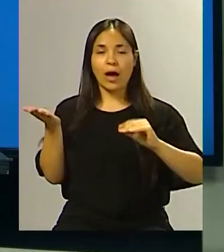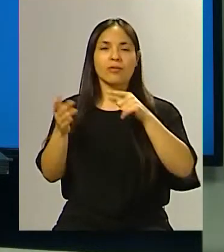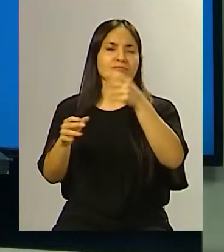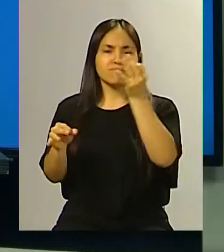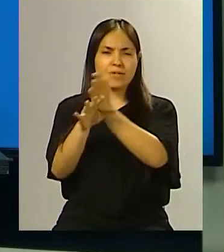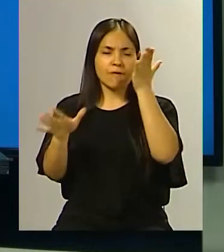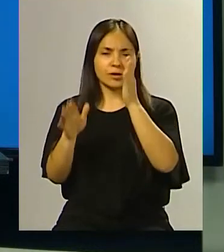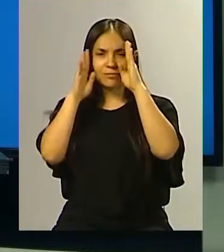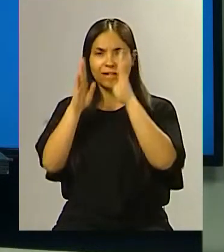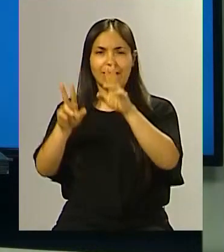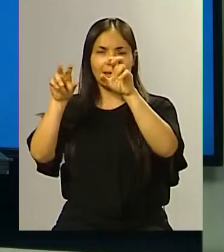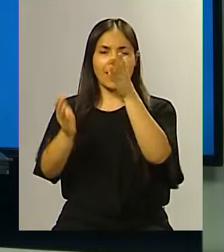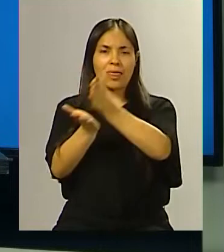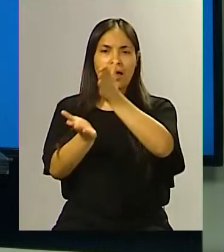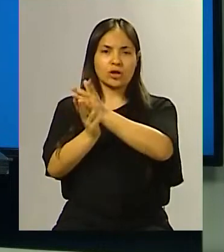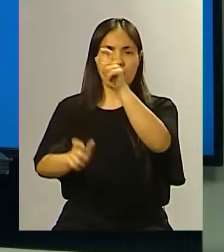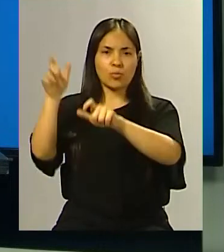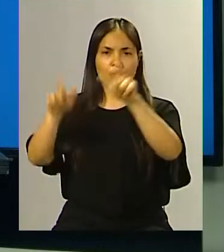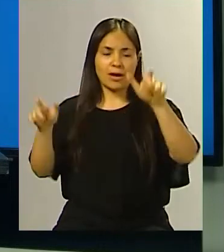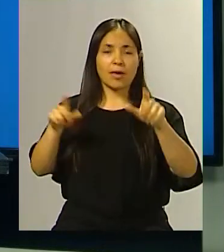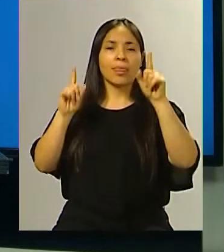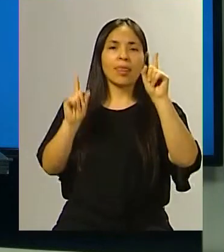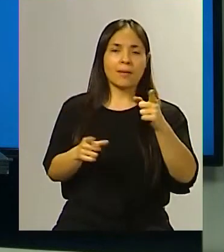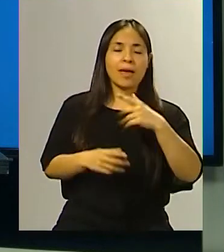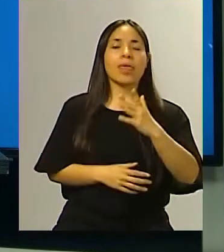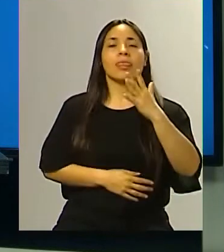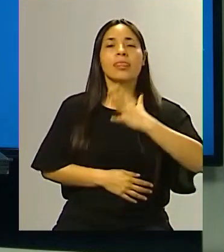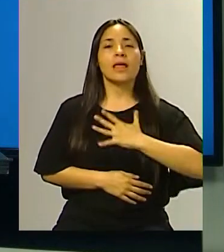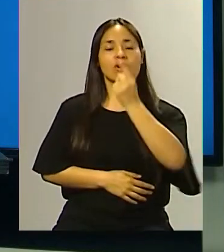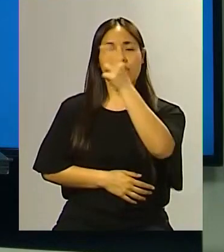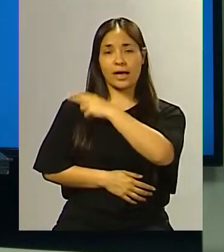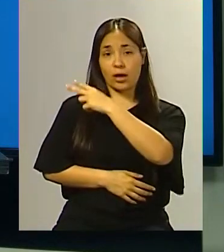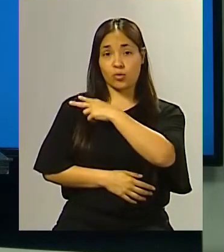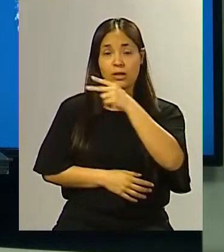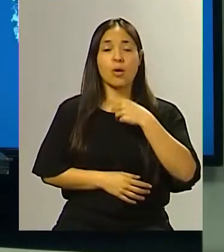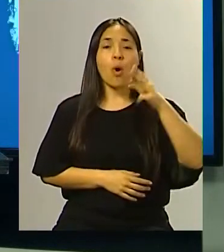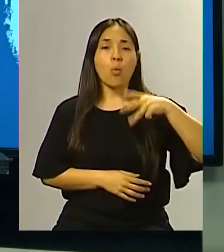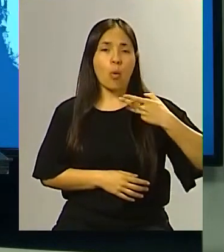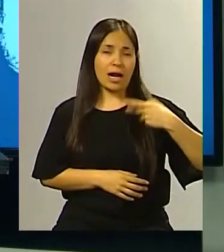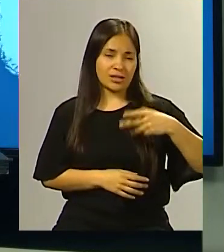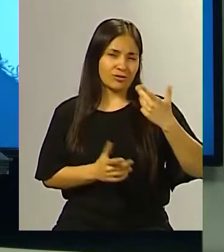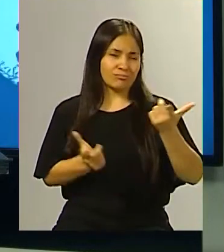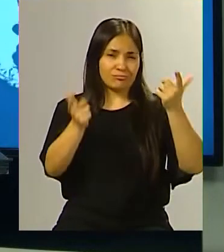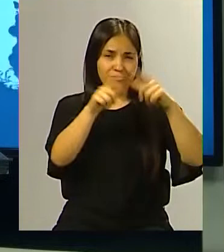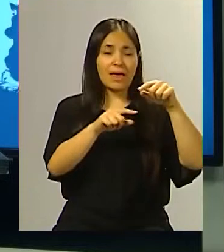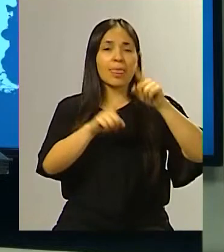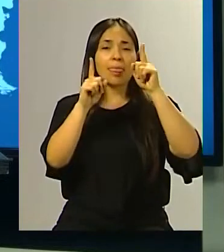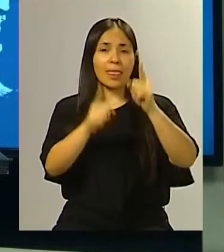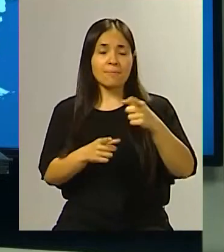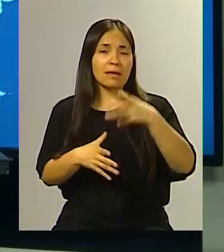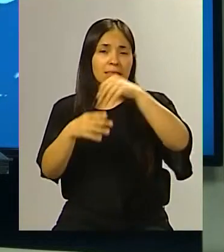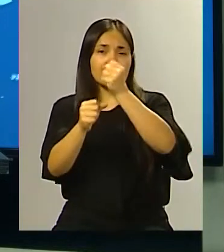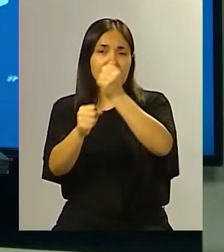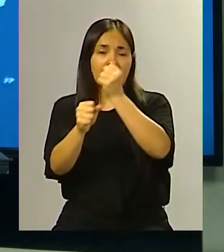humanos, director ejecutivo del Washington Brazil Office y también ex secretario ejecutivo de la Comisión Interamericana